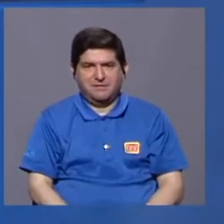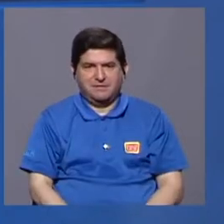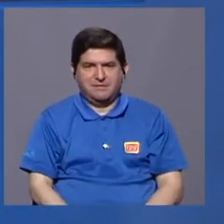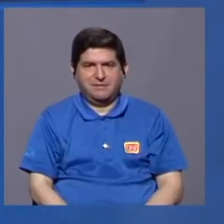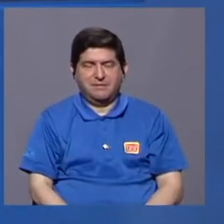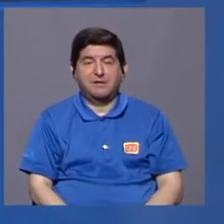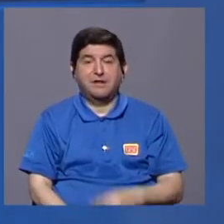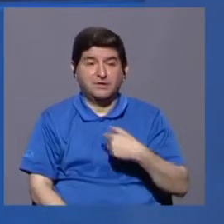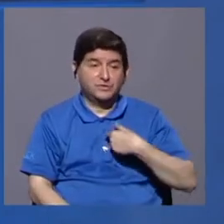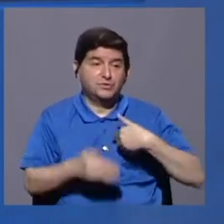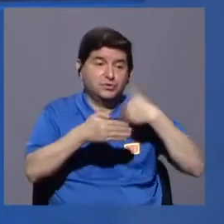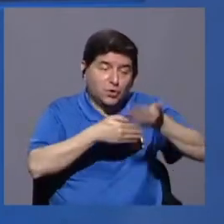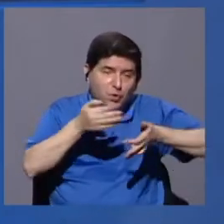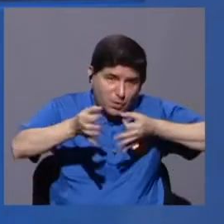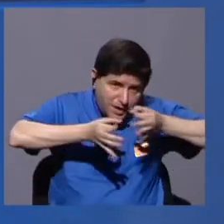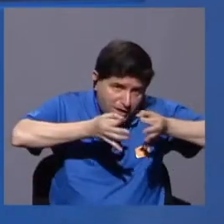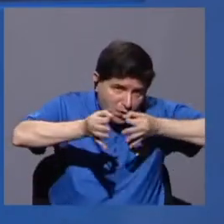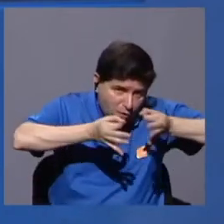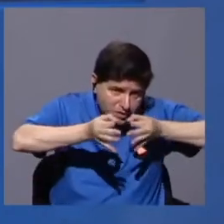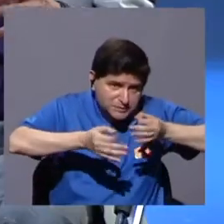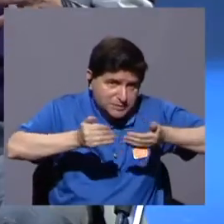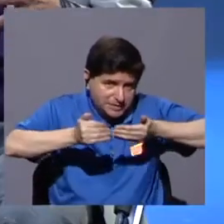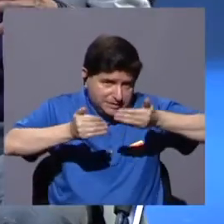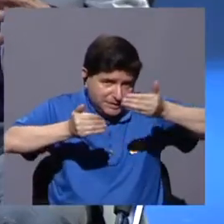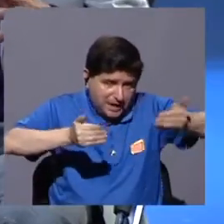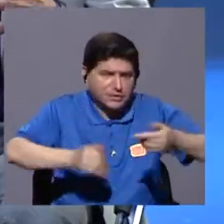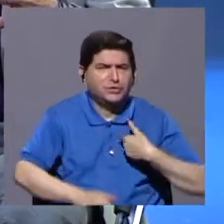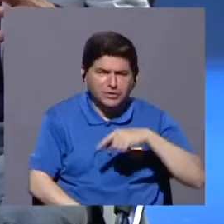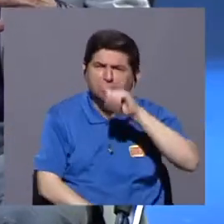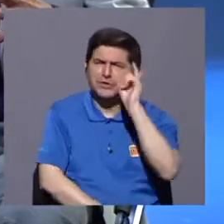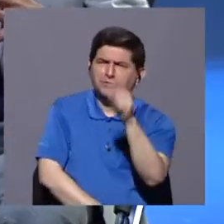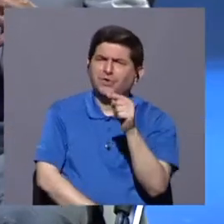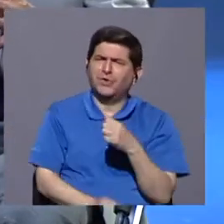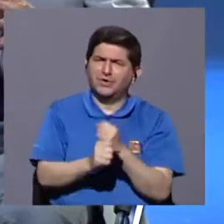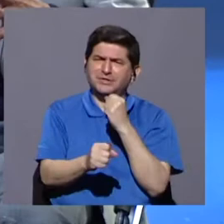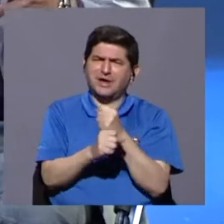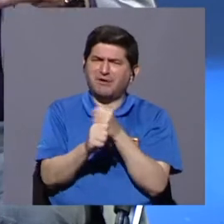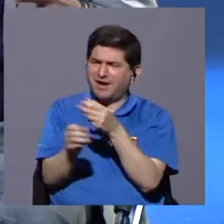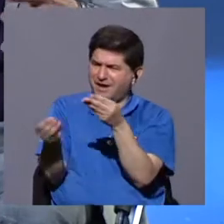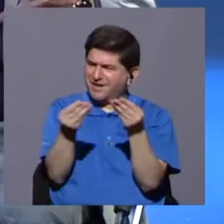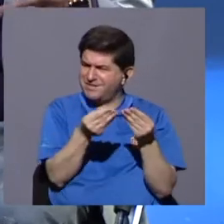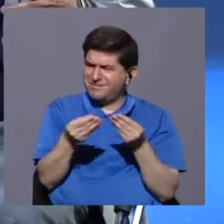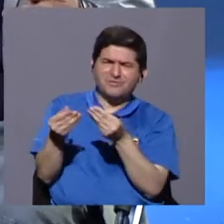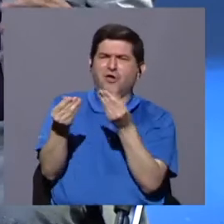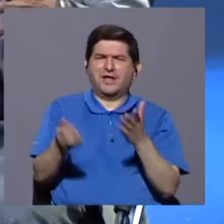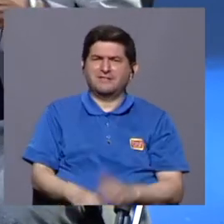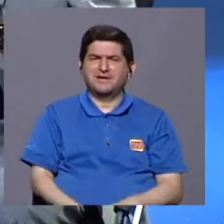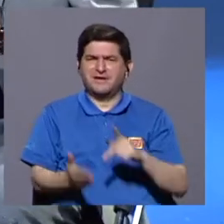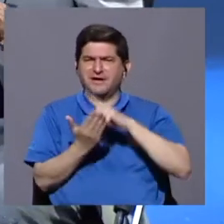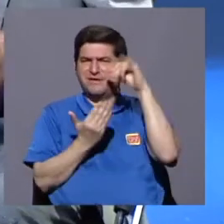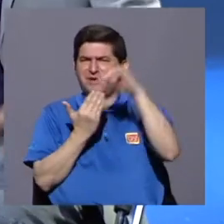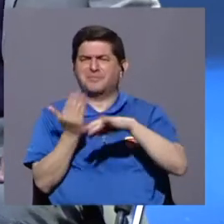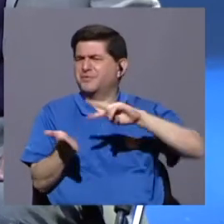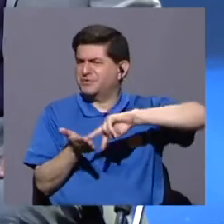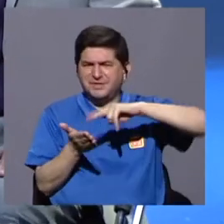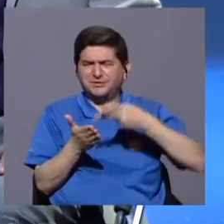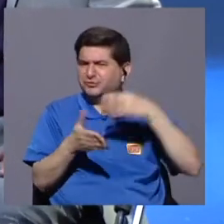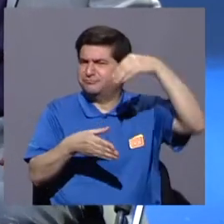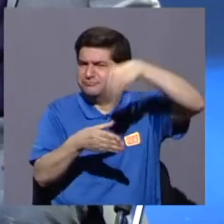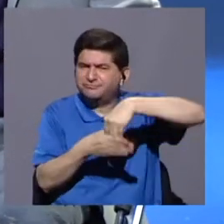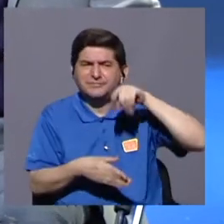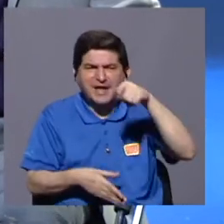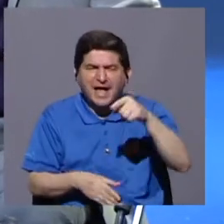que le voy a ir explicando en el desarrollo. Sí, ya le iba a preguntar, Trabajando la Tierra, propiamente ese proyecto, ¿en qué consiste en